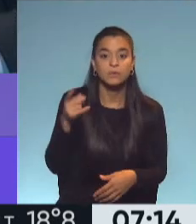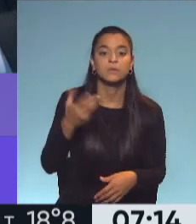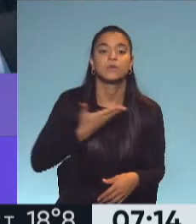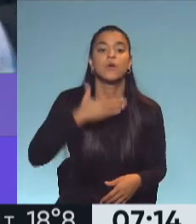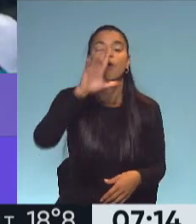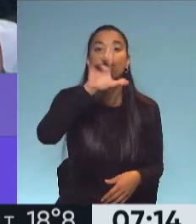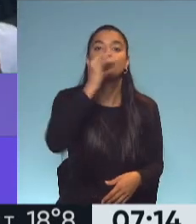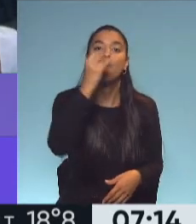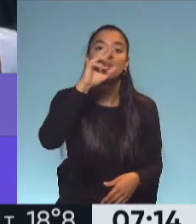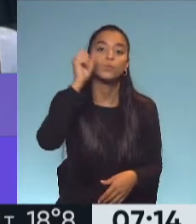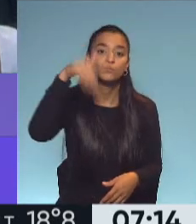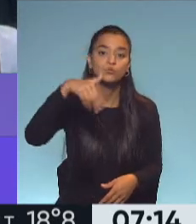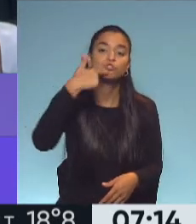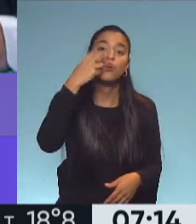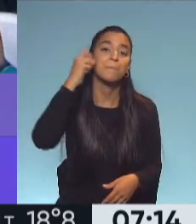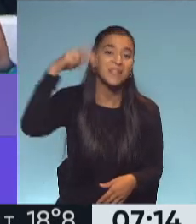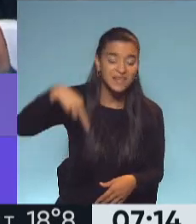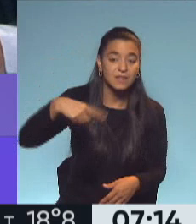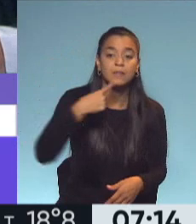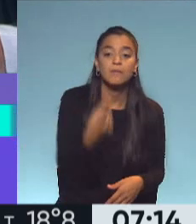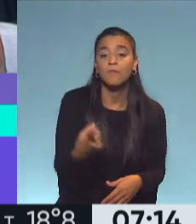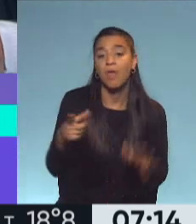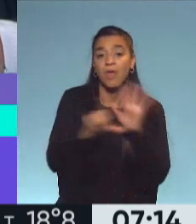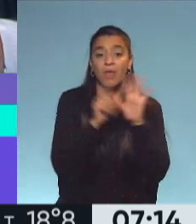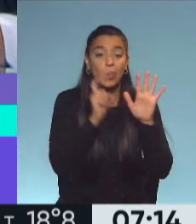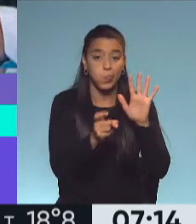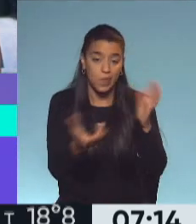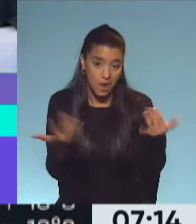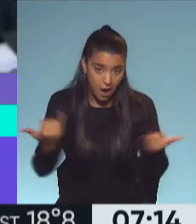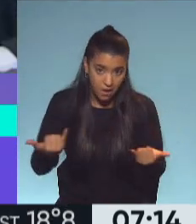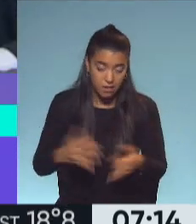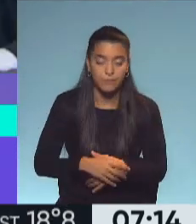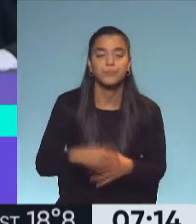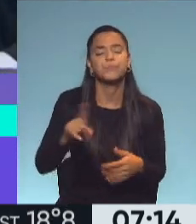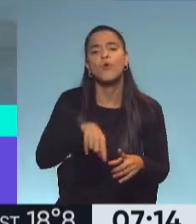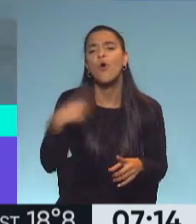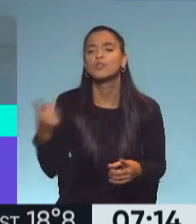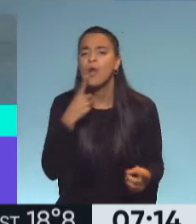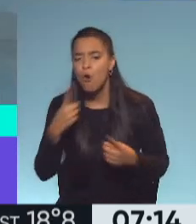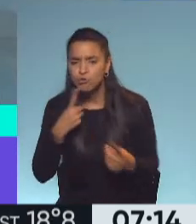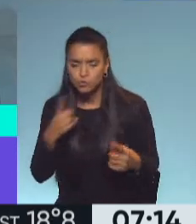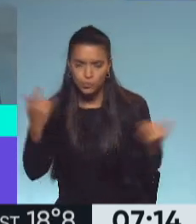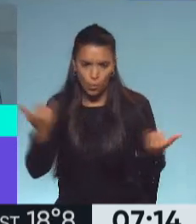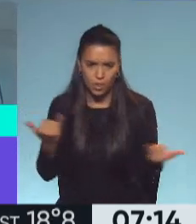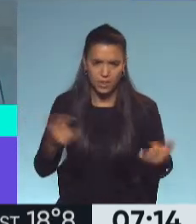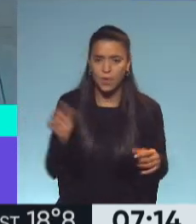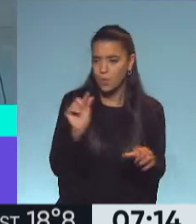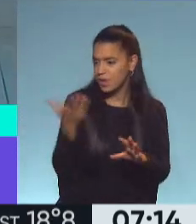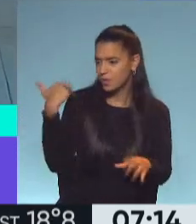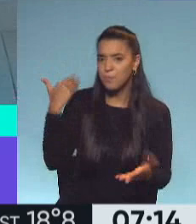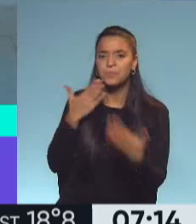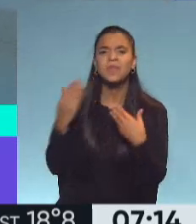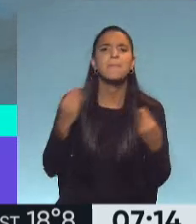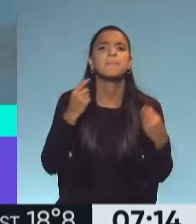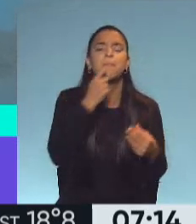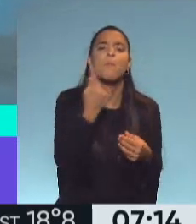forum shopping y es considerado un delito en cualquier escenario. Néstor, te hago otra consulta y lo hablábamos hace un instante nada más. ¿Qué pasa